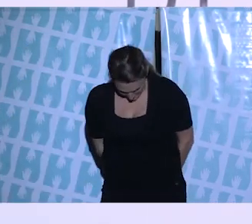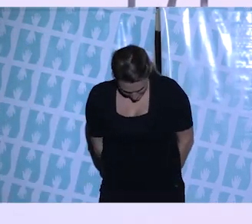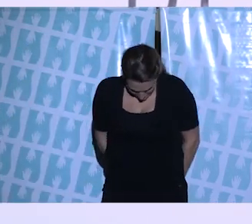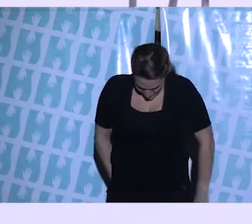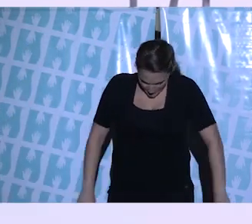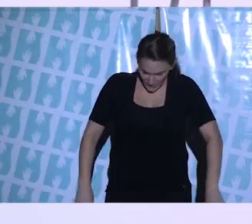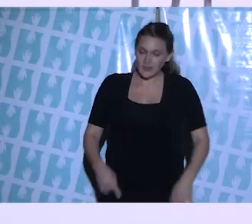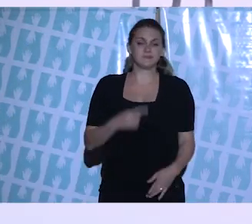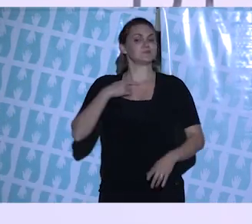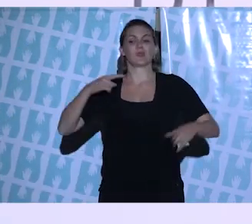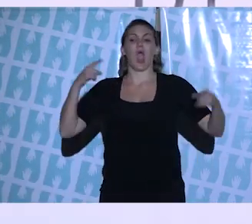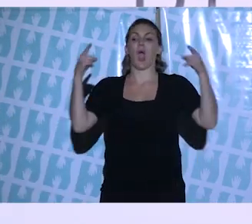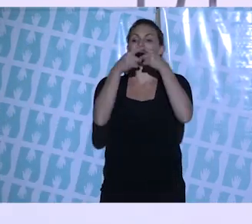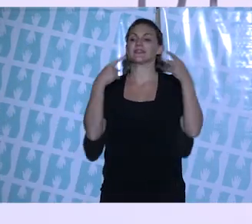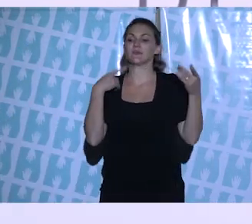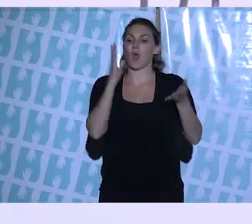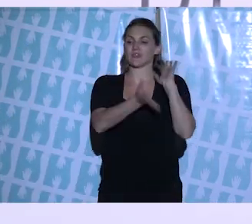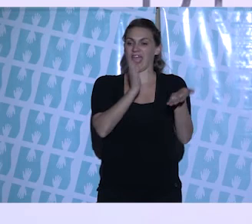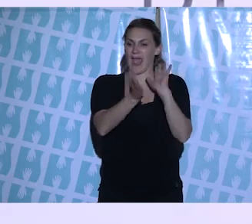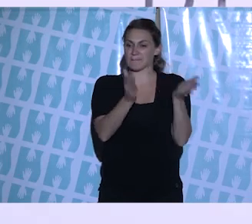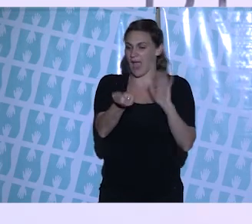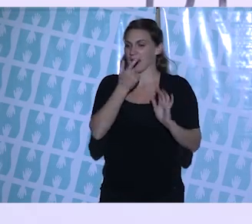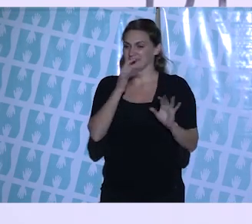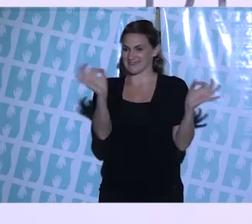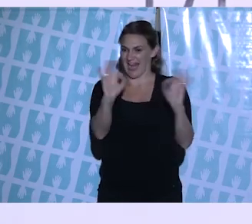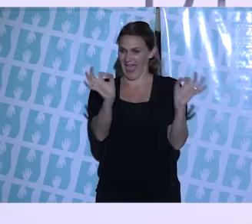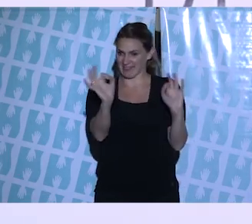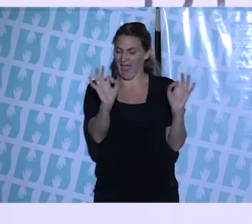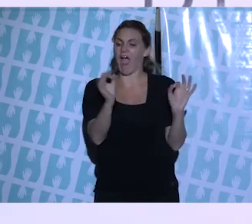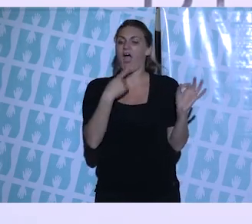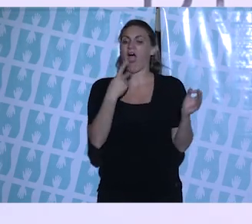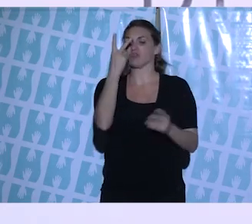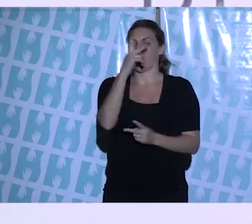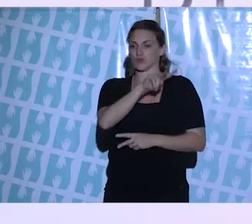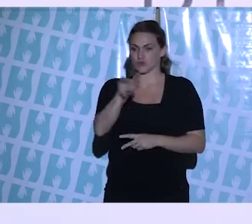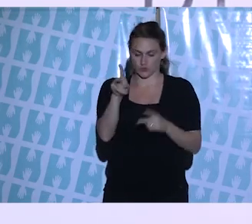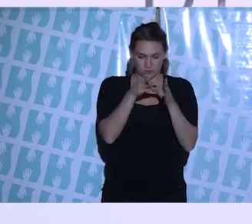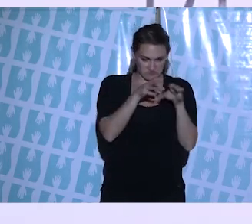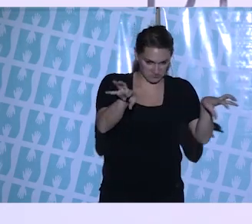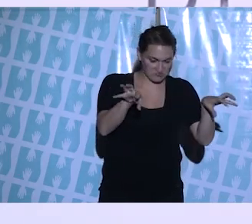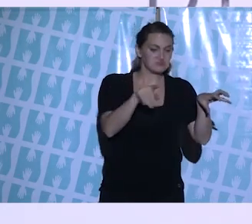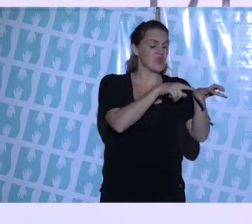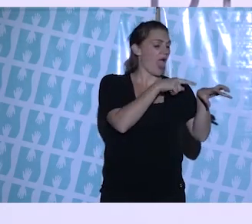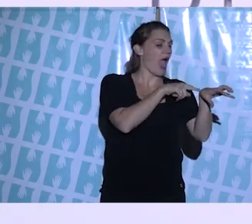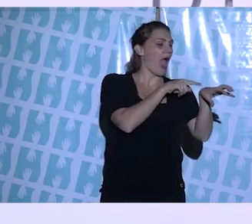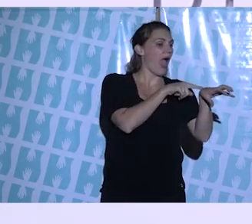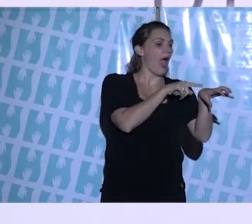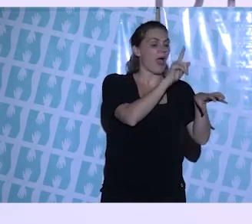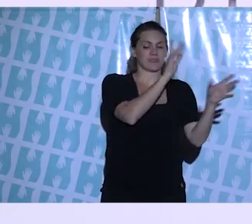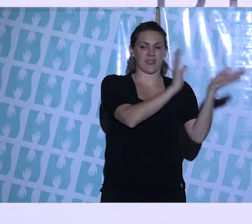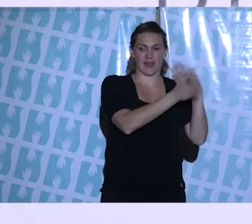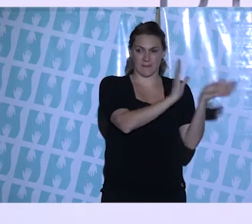Y el desafío de la terapéutica sintomática se subdivide en dos: terapéutica de los signos